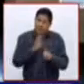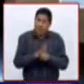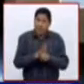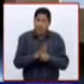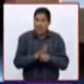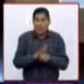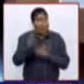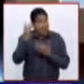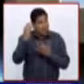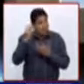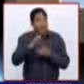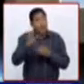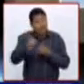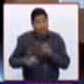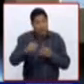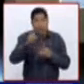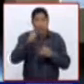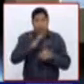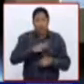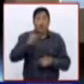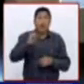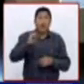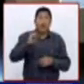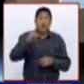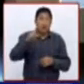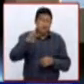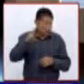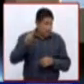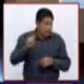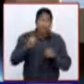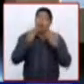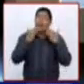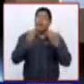compromiso, esperemos, cumplido por parte de doña Soledad. Gracias, Héctor. Muchas gracias.